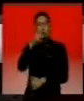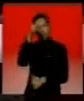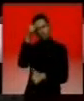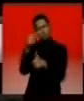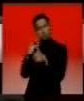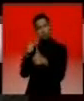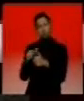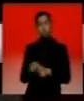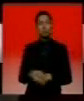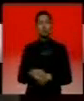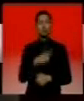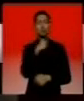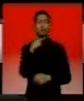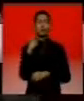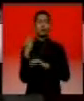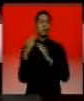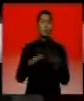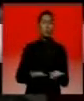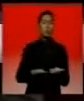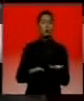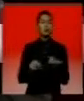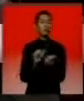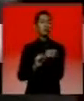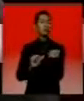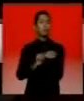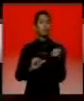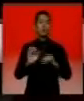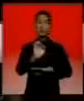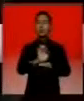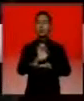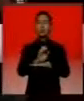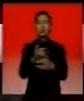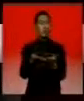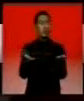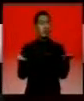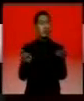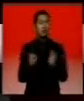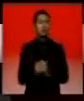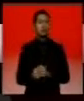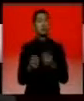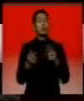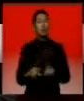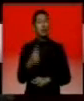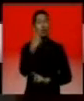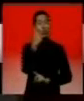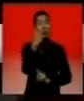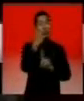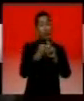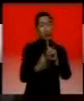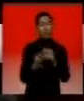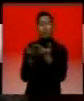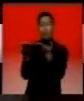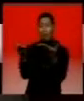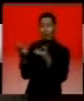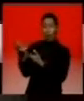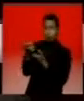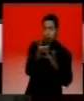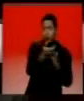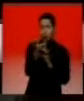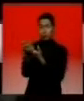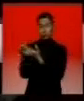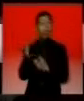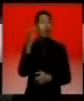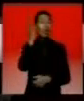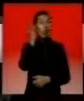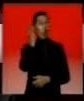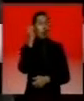hermanos ecuatorianos perdieron la vida, pero así también es un mes donde estos hombres y mujeres, damas y caballeros del fuego,